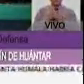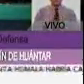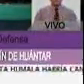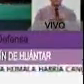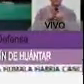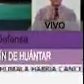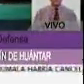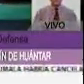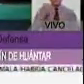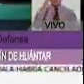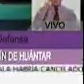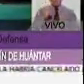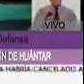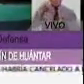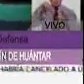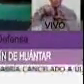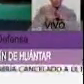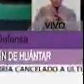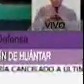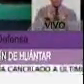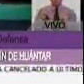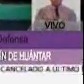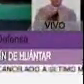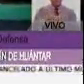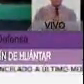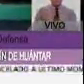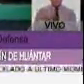un conocimiento cabal del expediente.